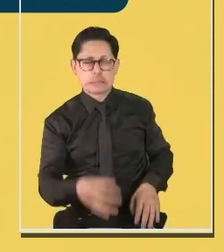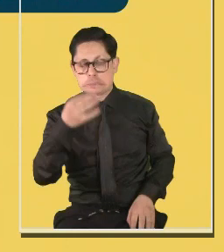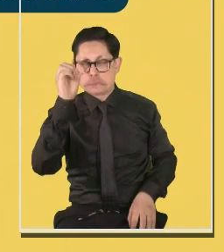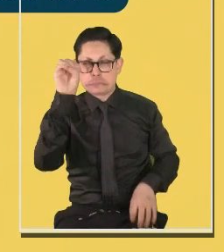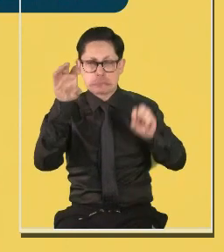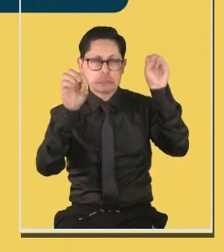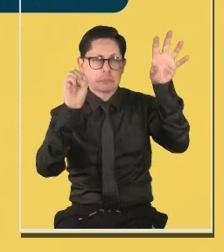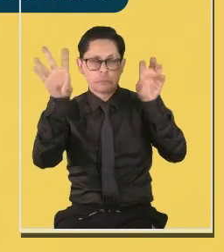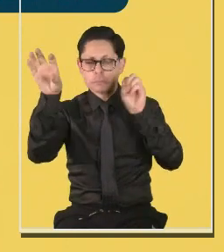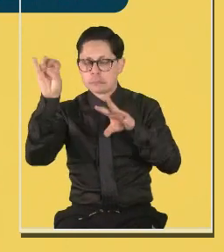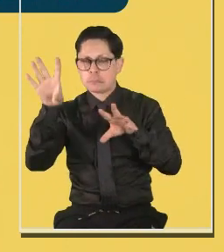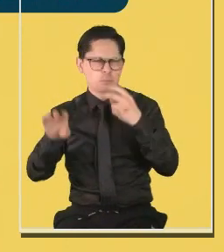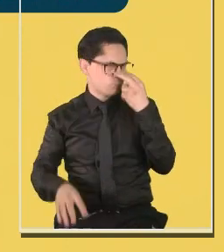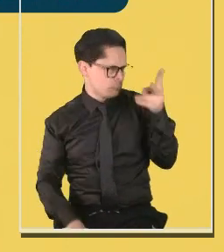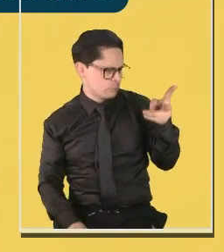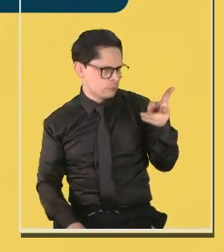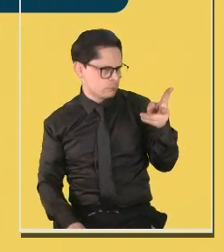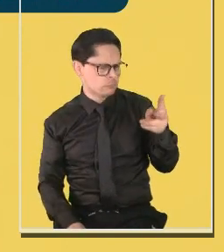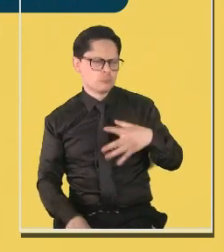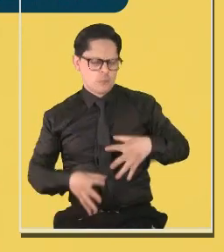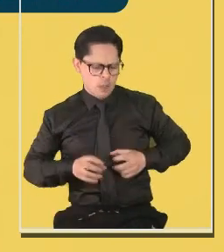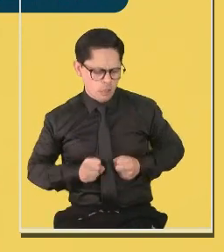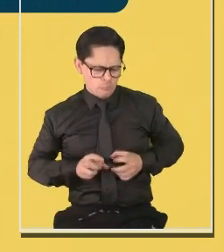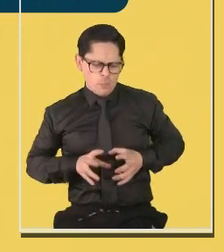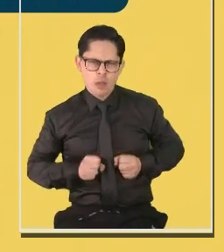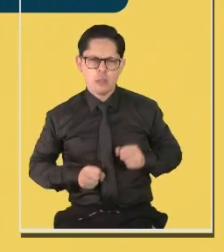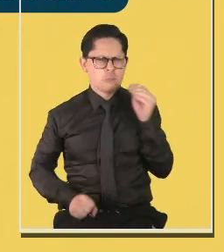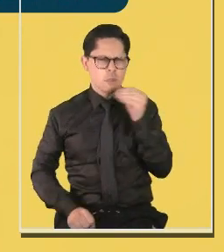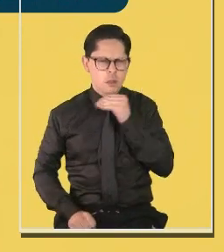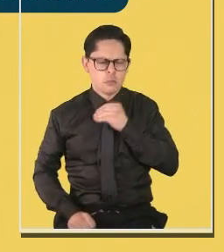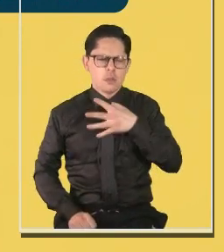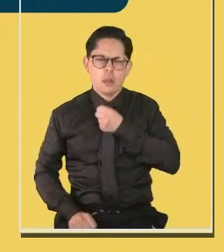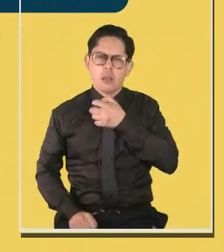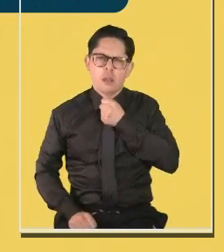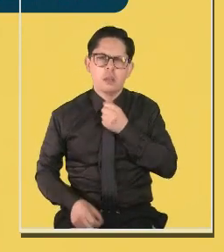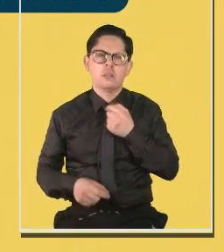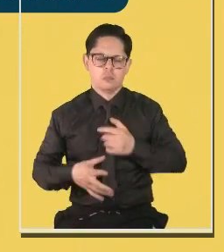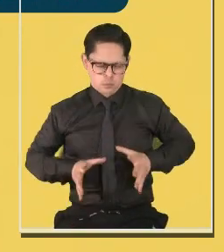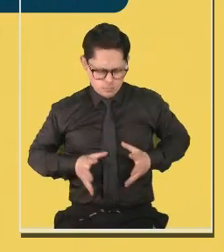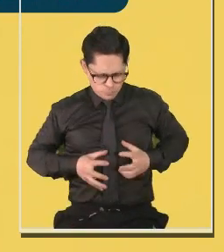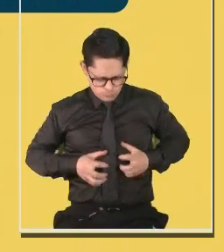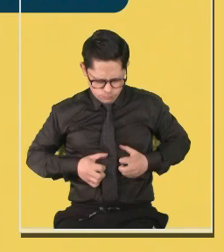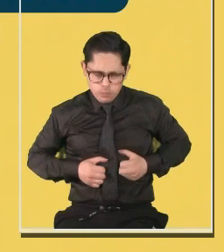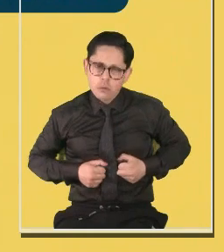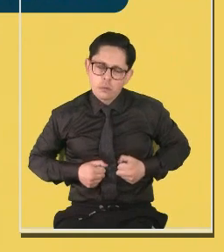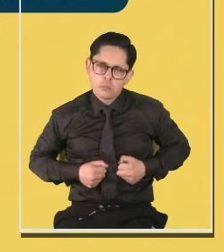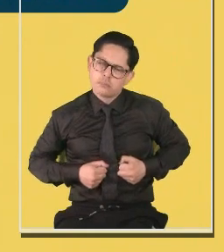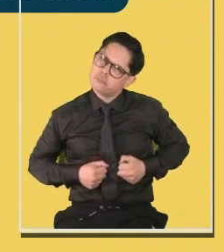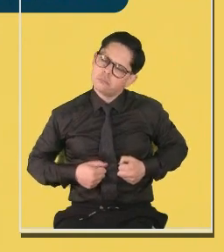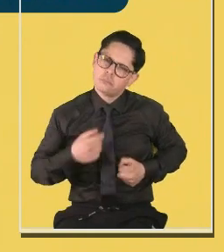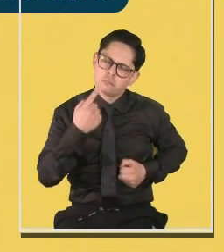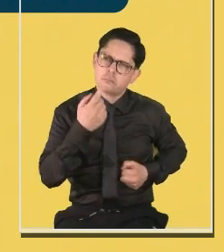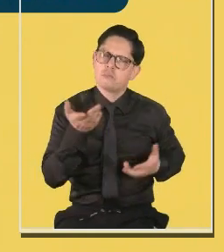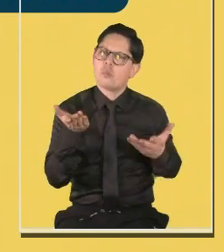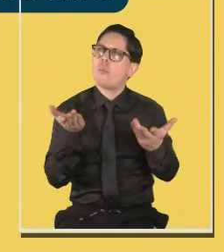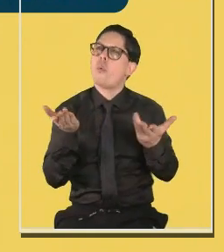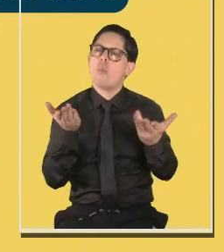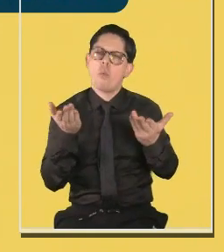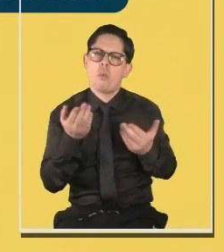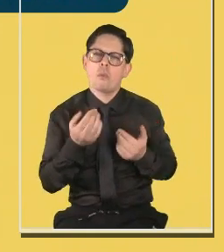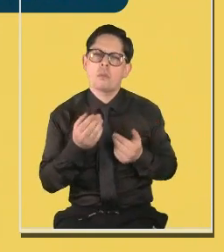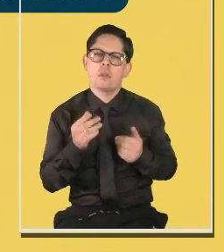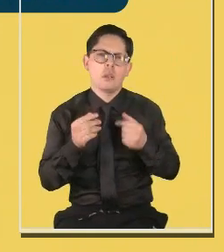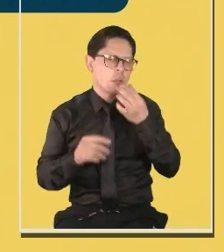síntomas respiratorios y empieza a tener una respiración rápida agitada hundimiento de costillas empieza a tener una